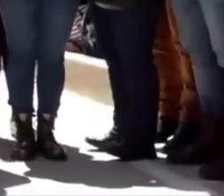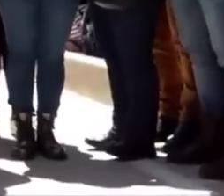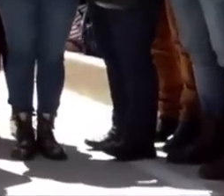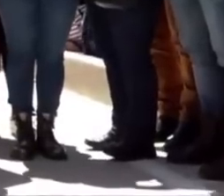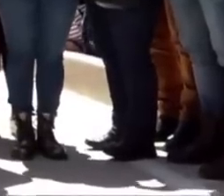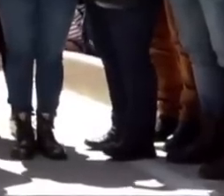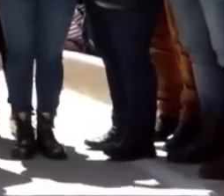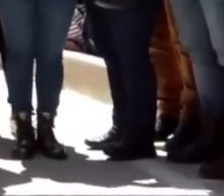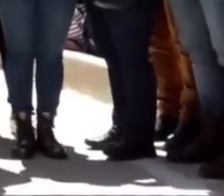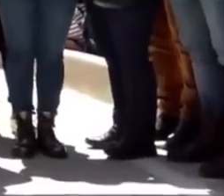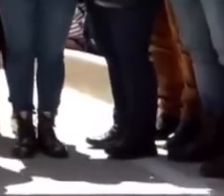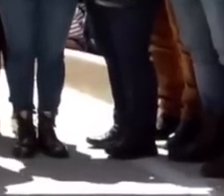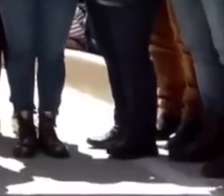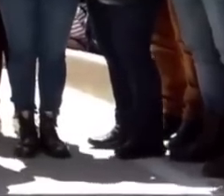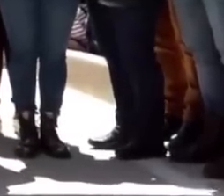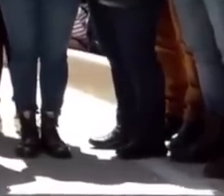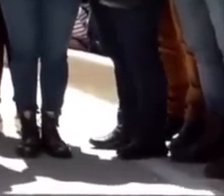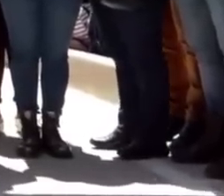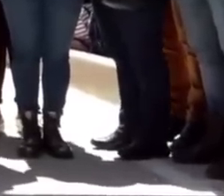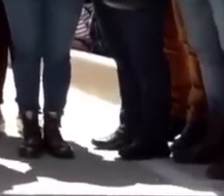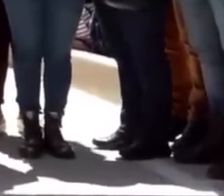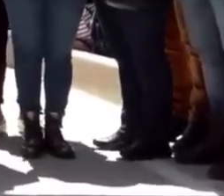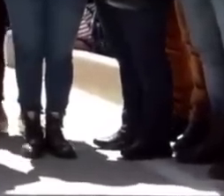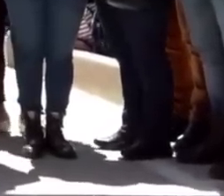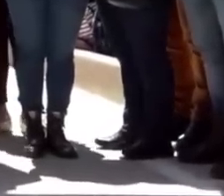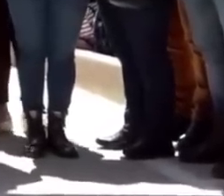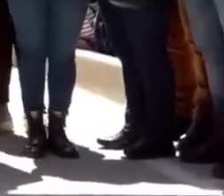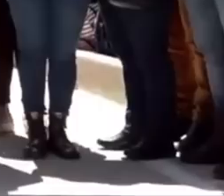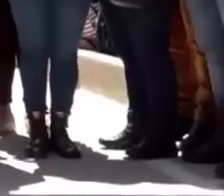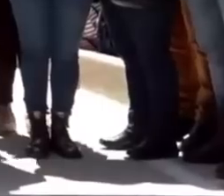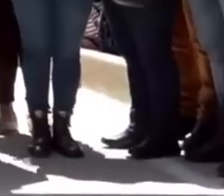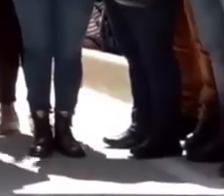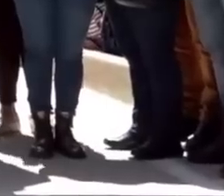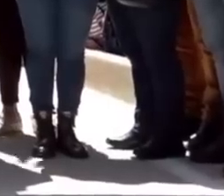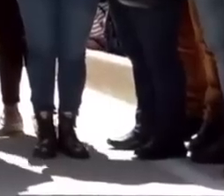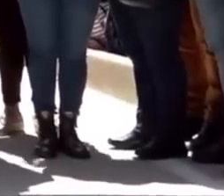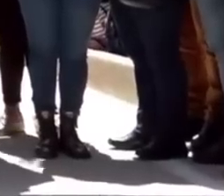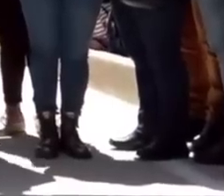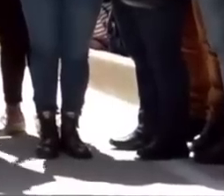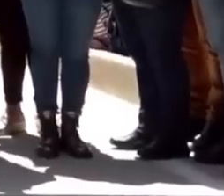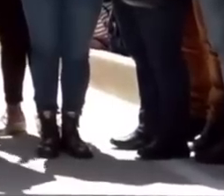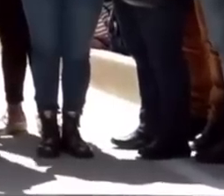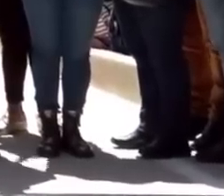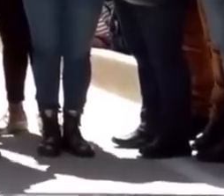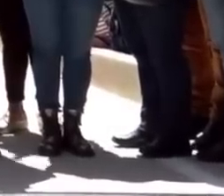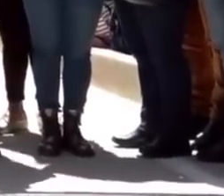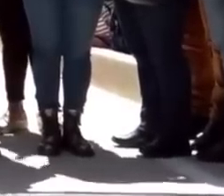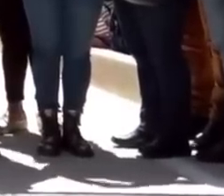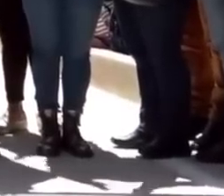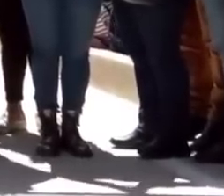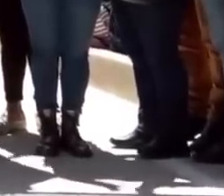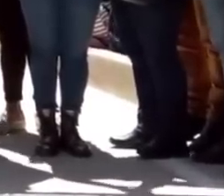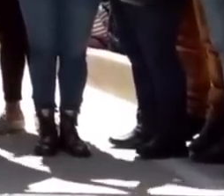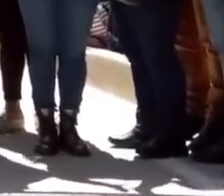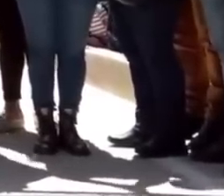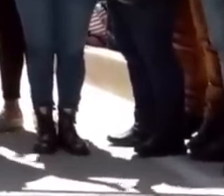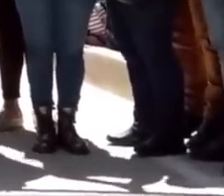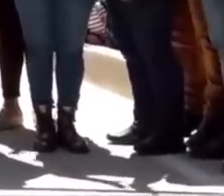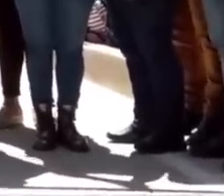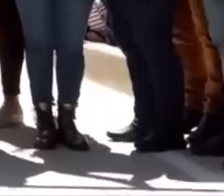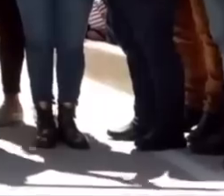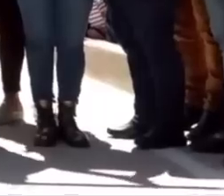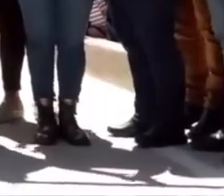se trata de un puente conocido como Puente Chamixto, ubicado en la alcaldía Coajimalpa, y